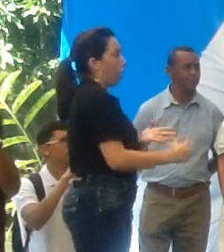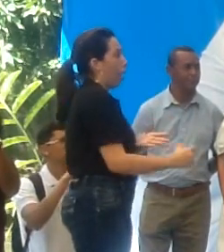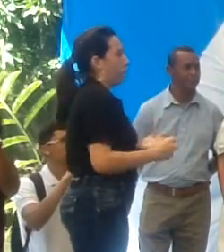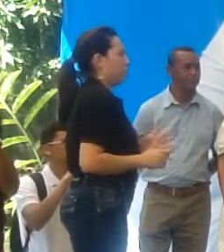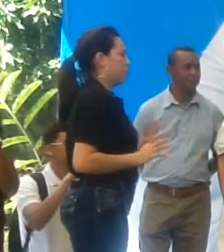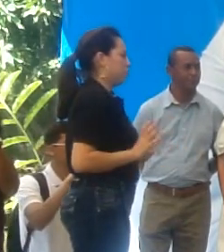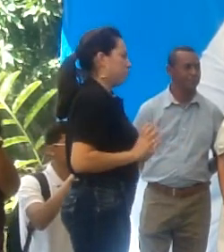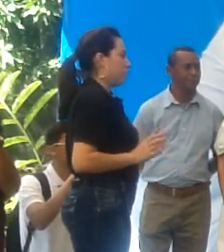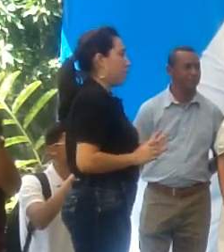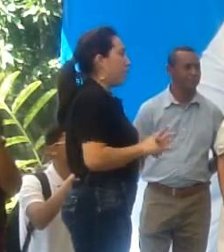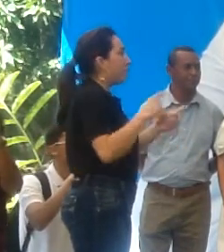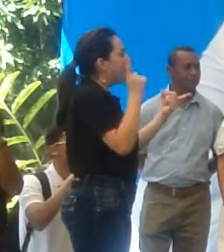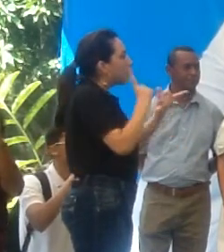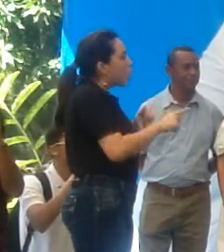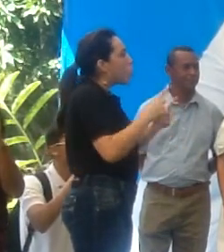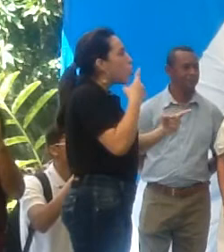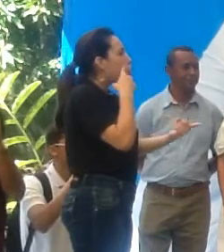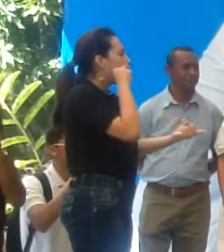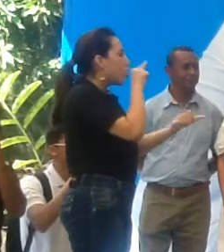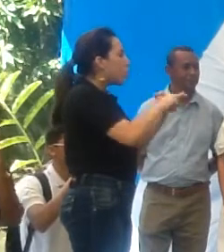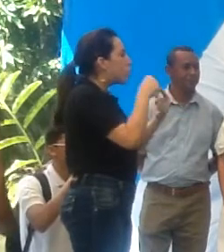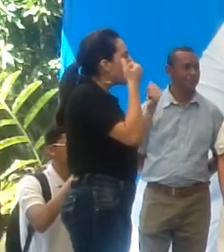básicamente el gran propósito de hoy